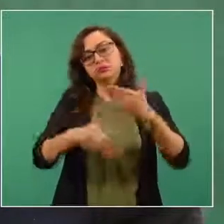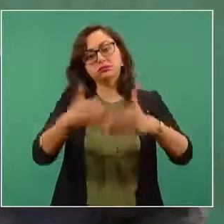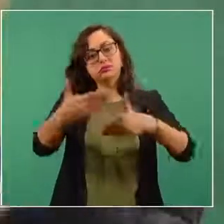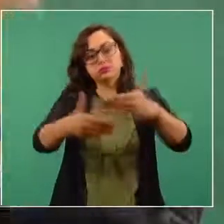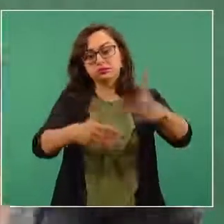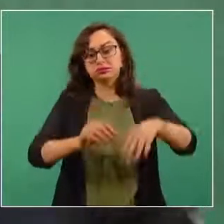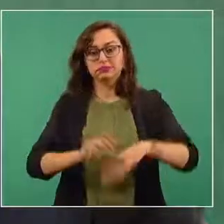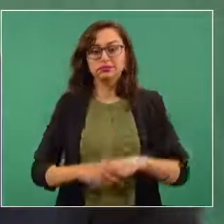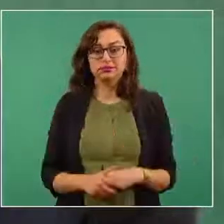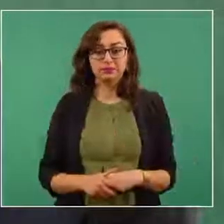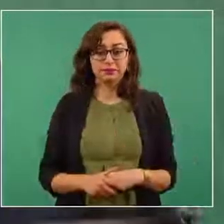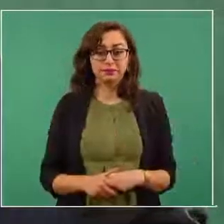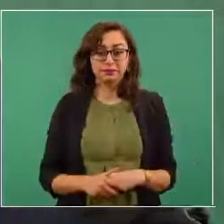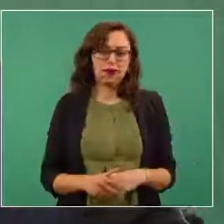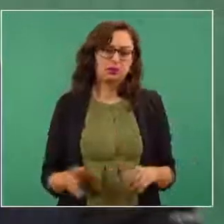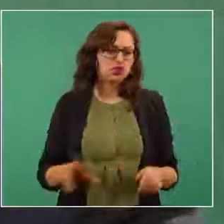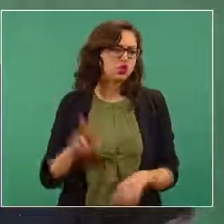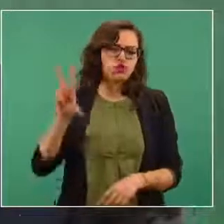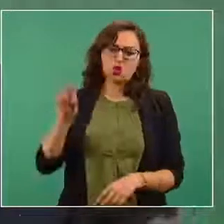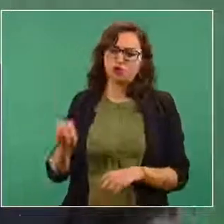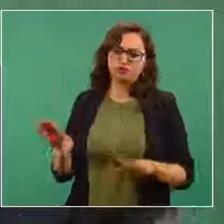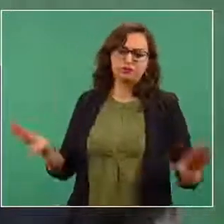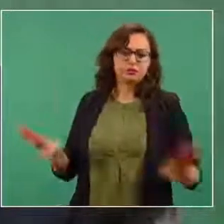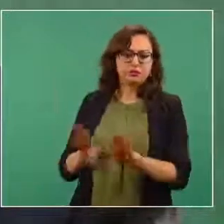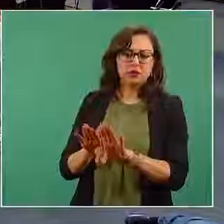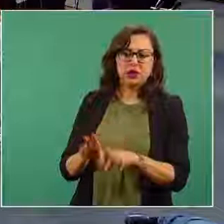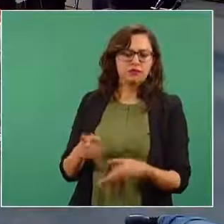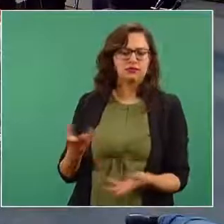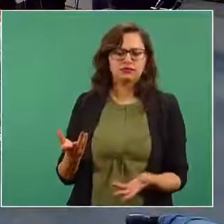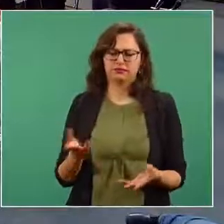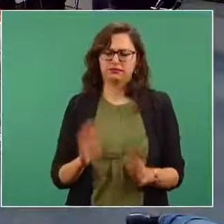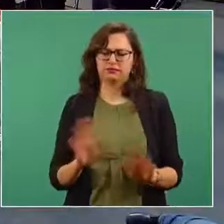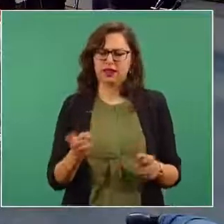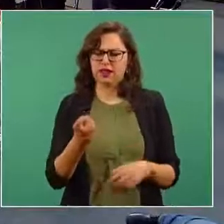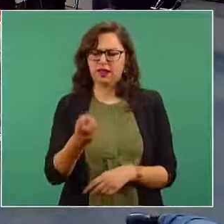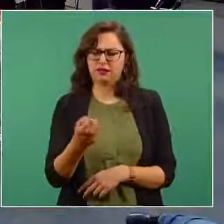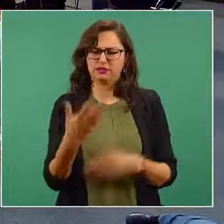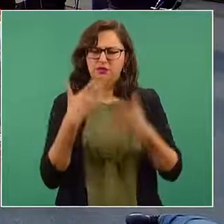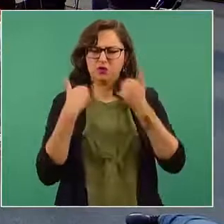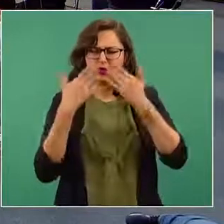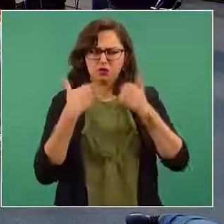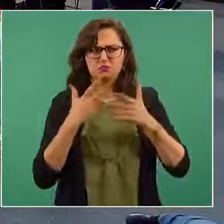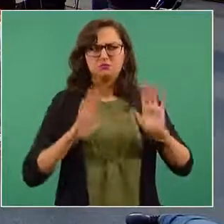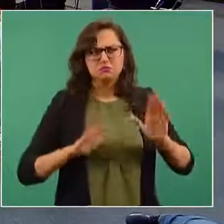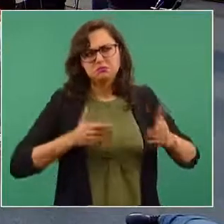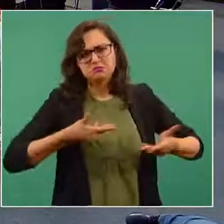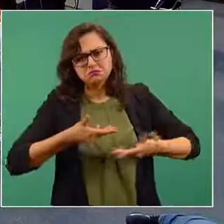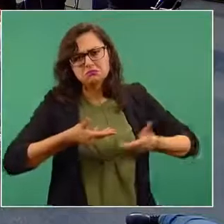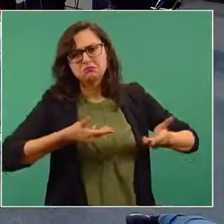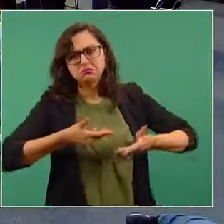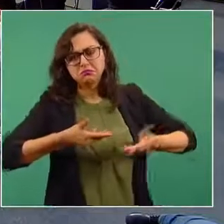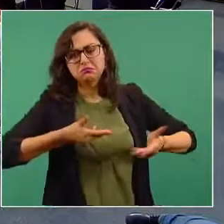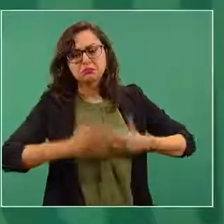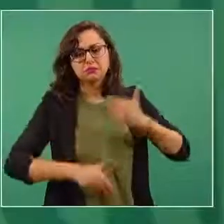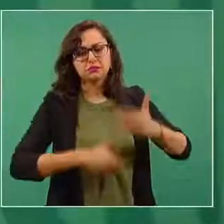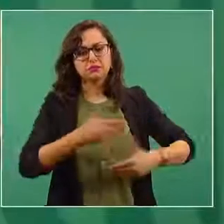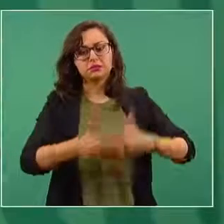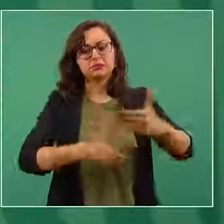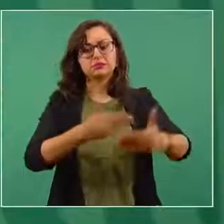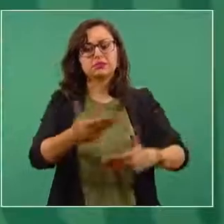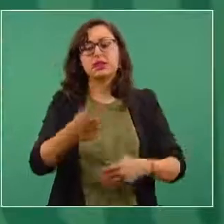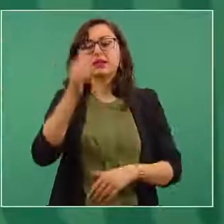O sea, no está cerrada la posibilidad. Y todo esto en